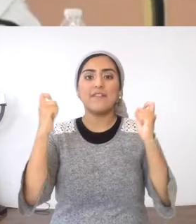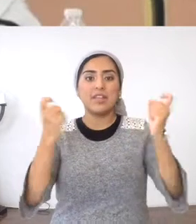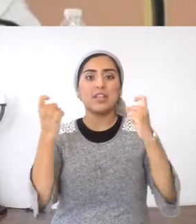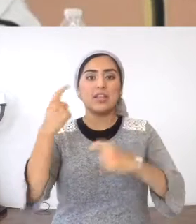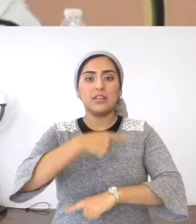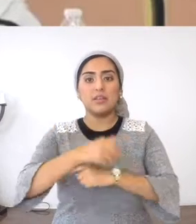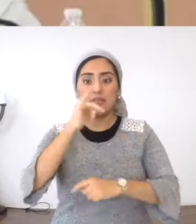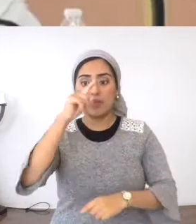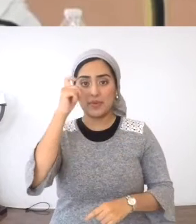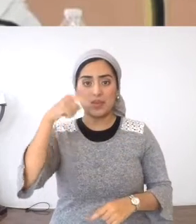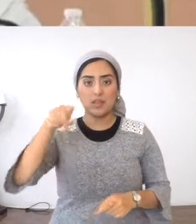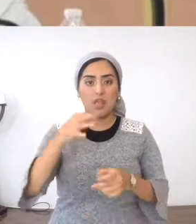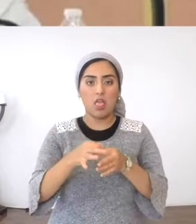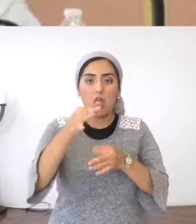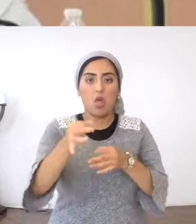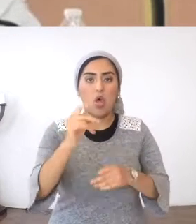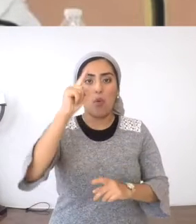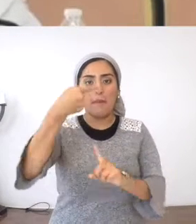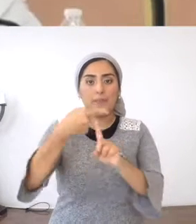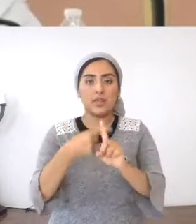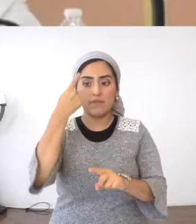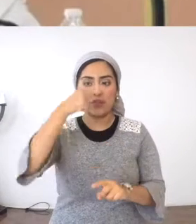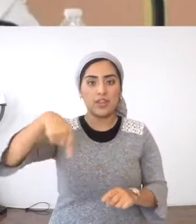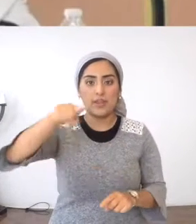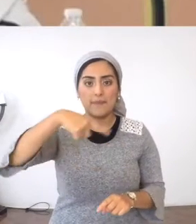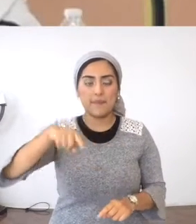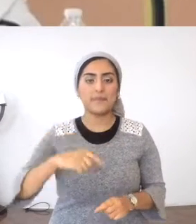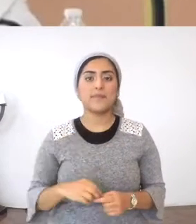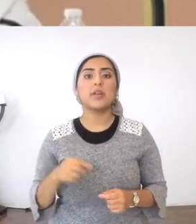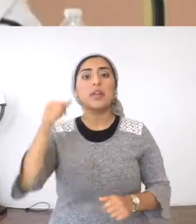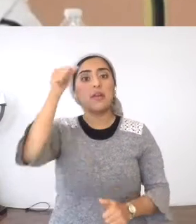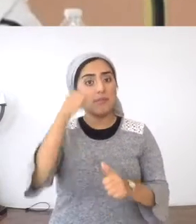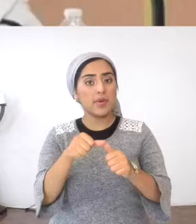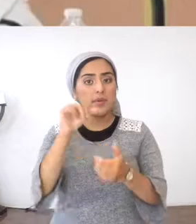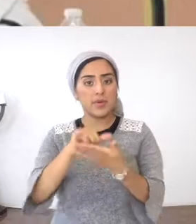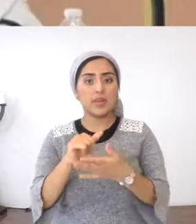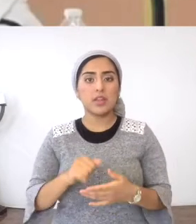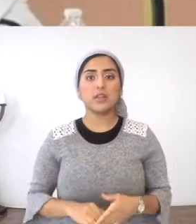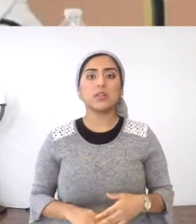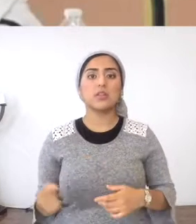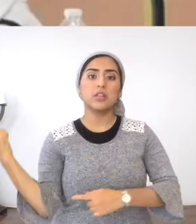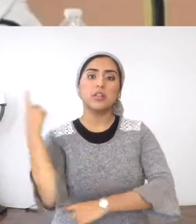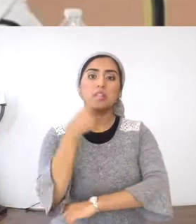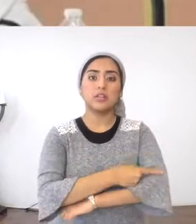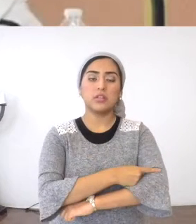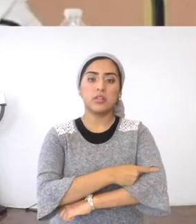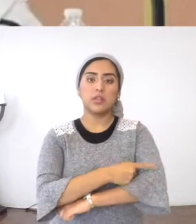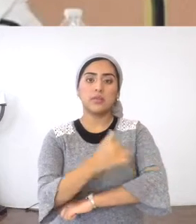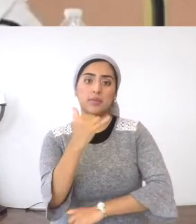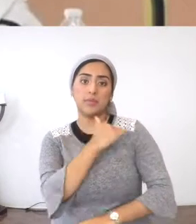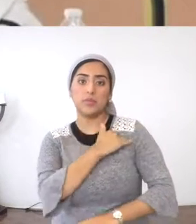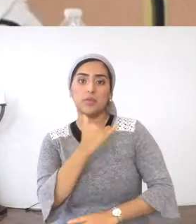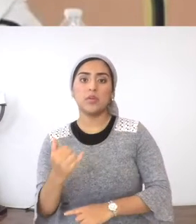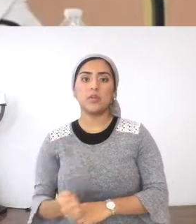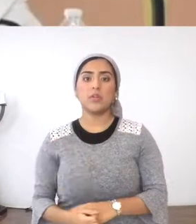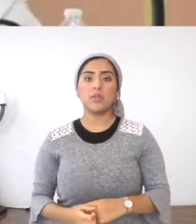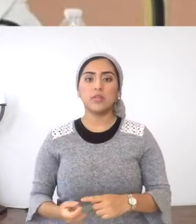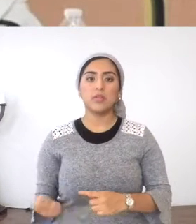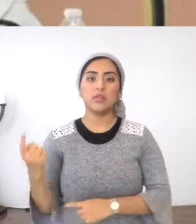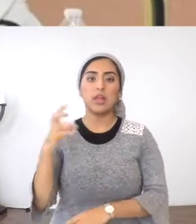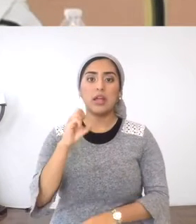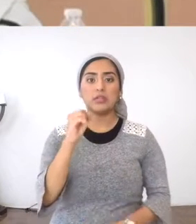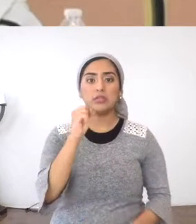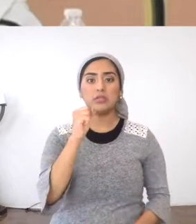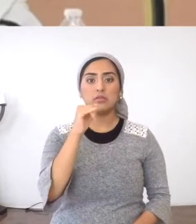siquiera Es la fiesta De Yonteruá Porque es en el mes Octavo Para ellos Entonces recuerden eso Yonquipur Roskashaná